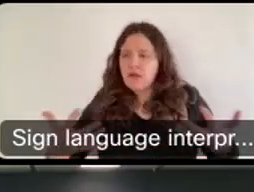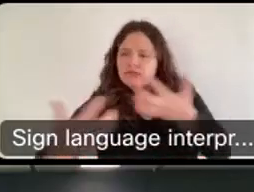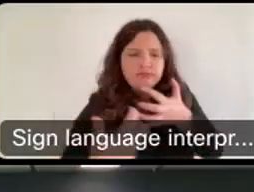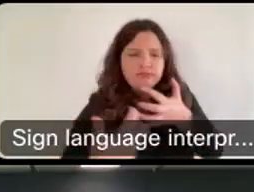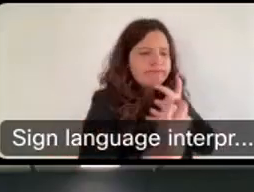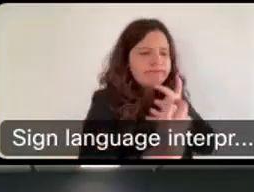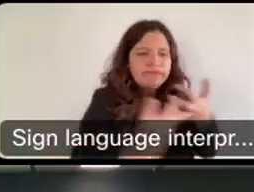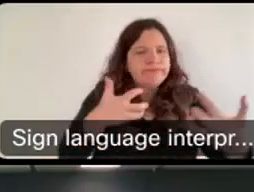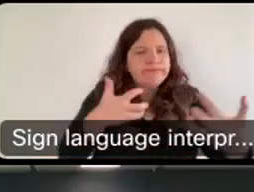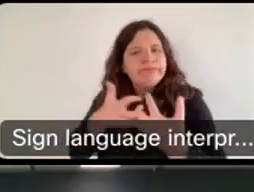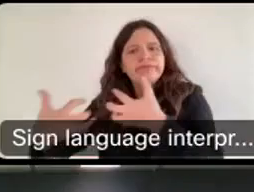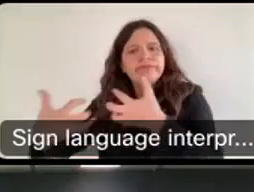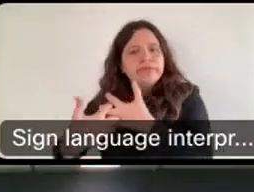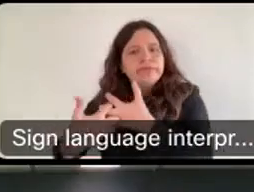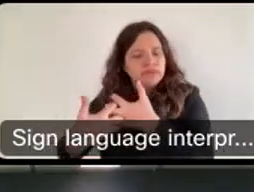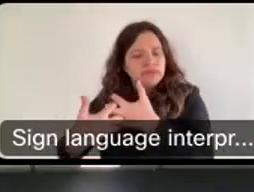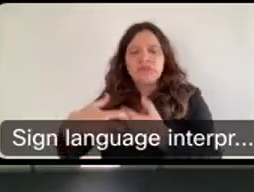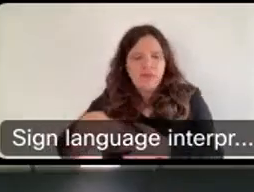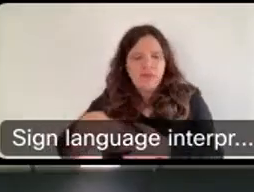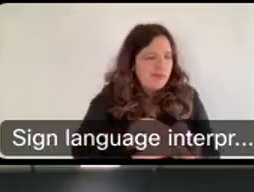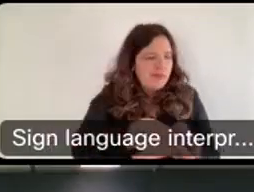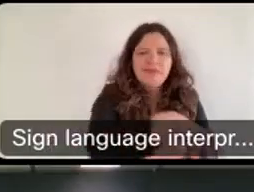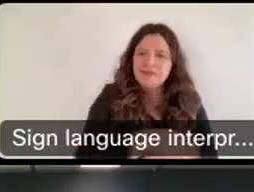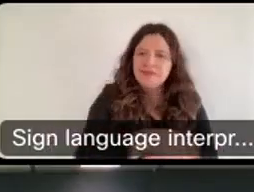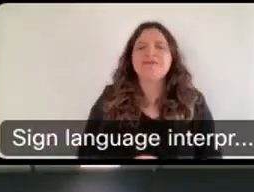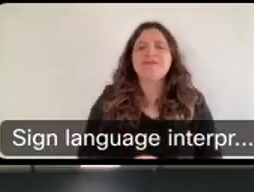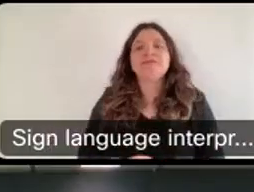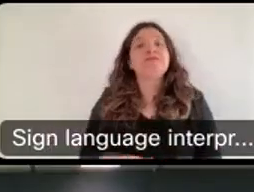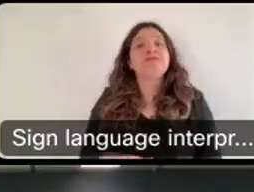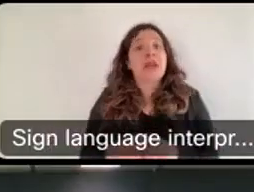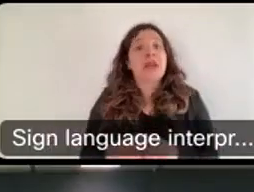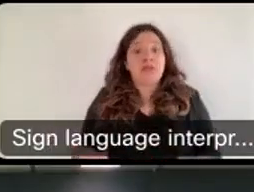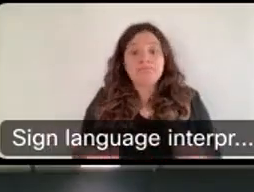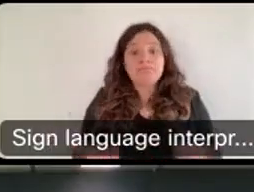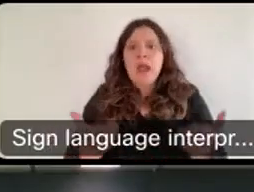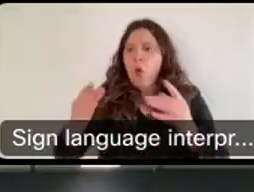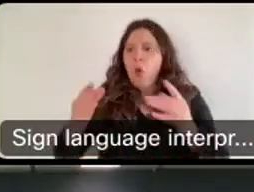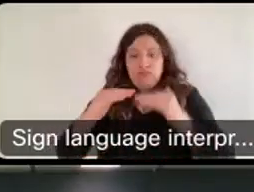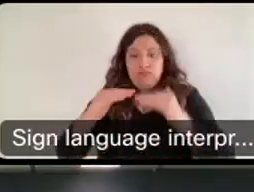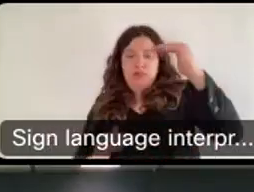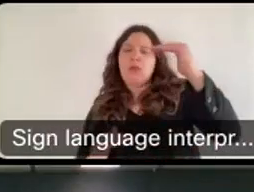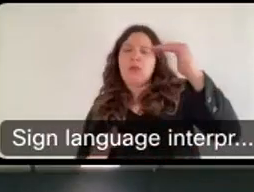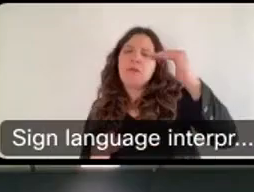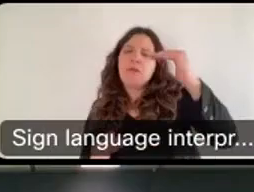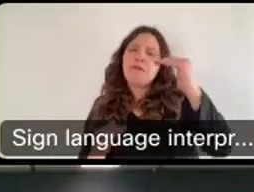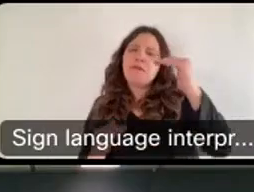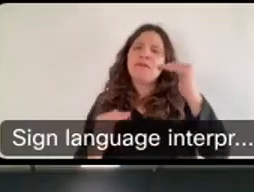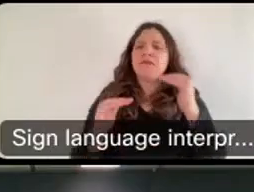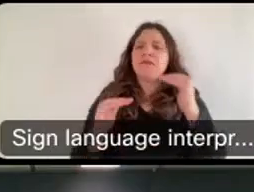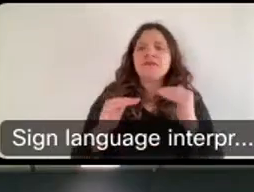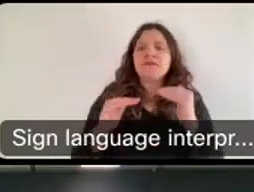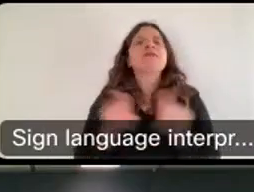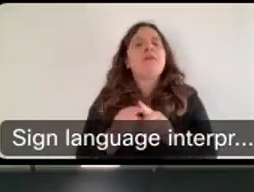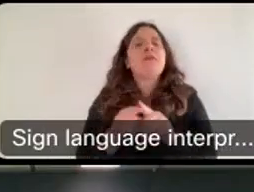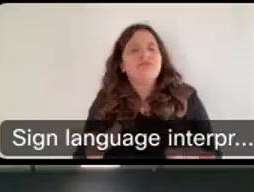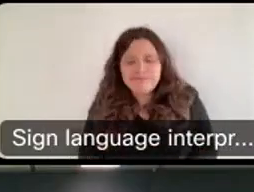estrecha coordinación con los demás sectores. Ello contribuye tanto a reducir las desigualdades en salud como también para enfrentar las desigualdades en